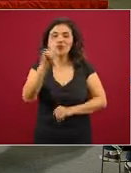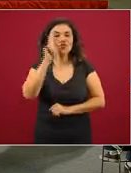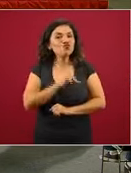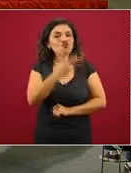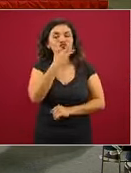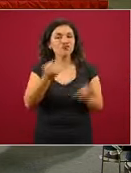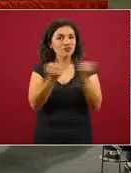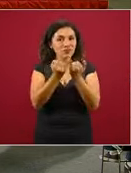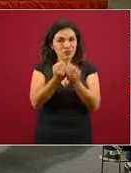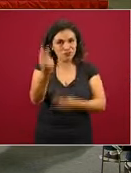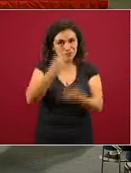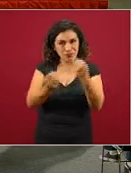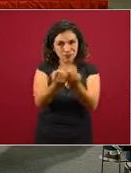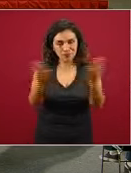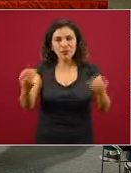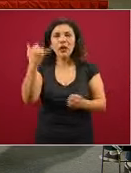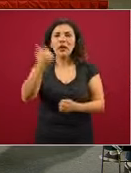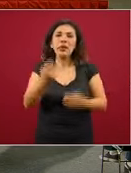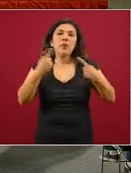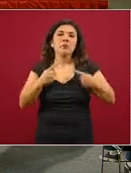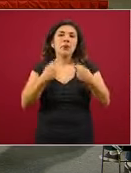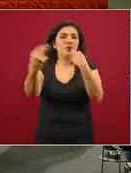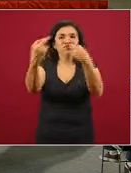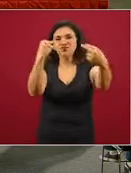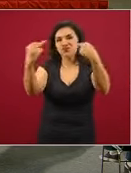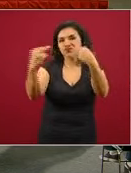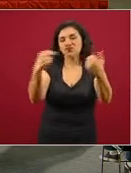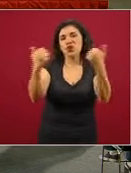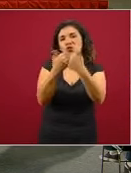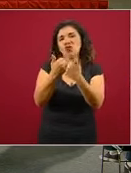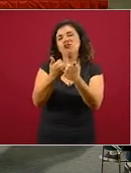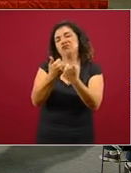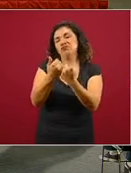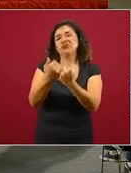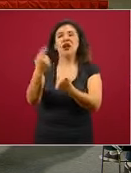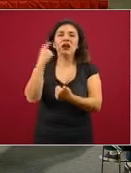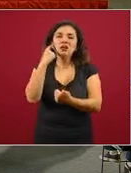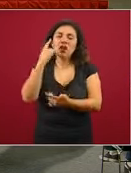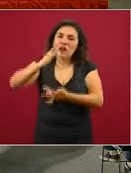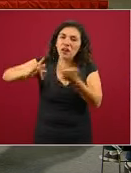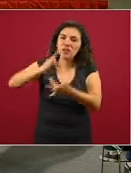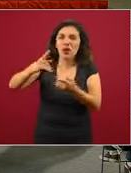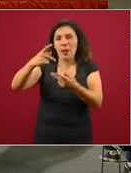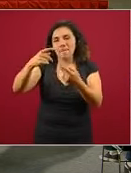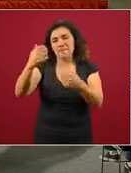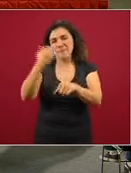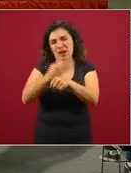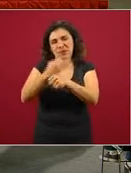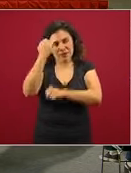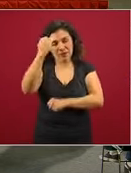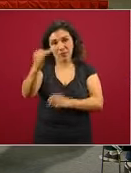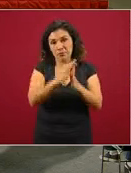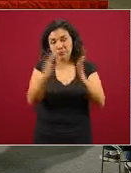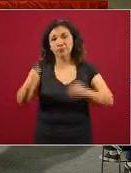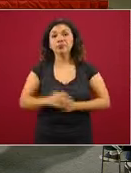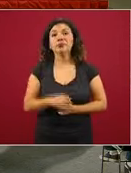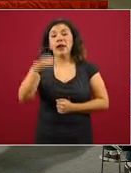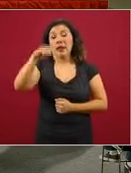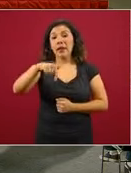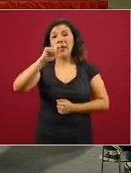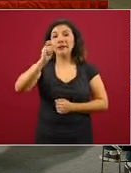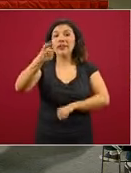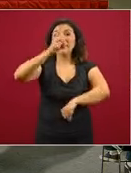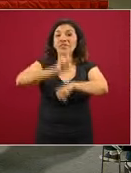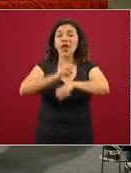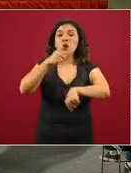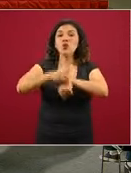con todos, así como con la población que nos hace el favor de escucharnos en esta hora. Estamos en la conferencia